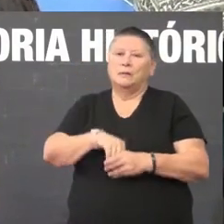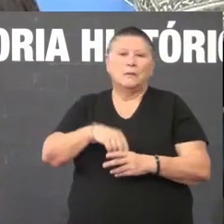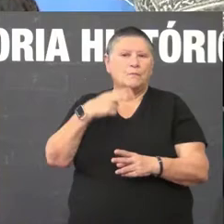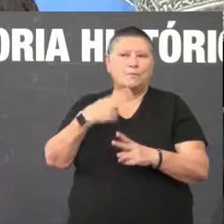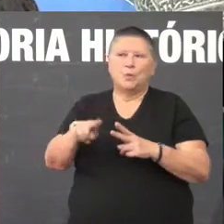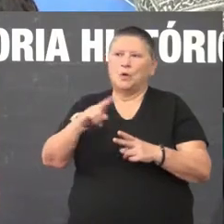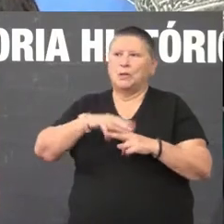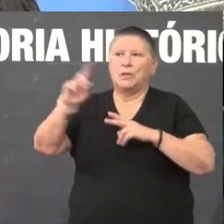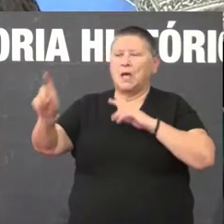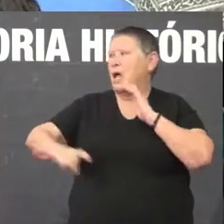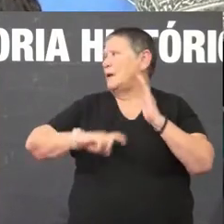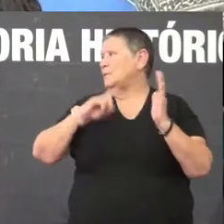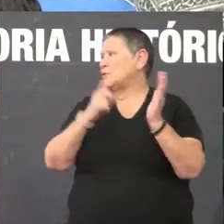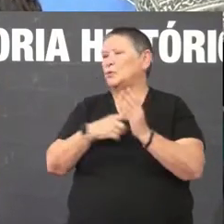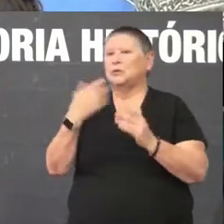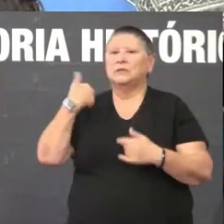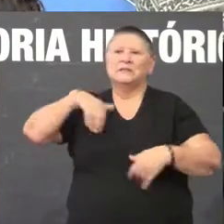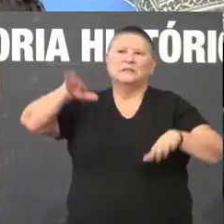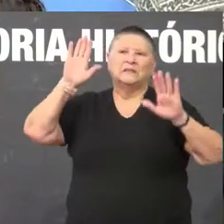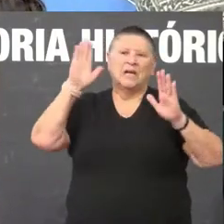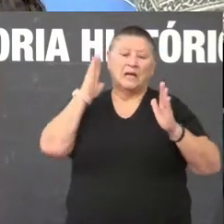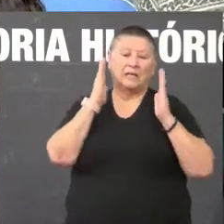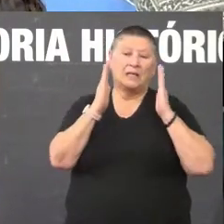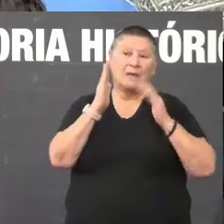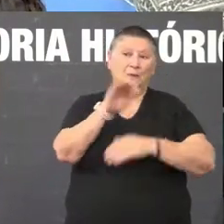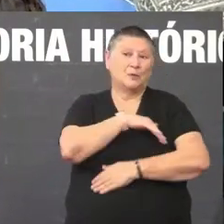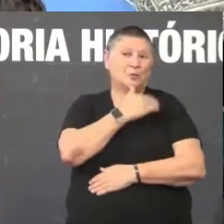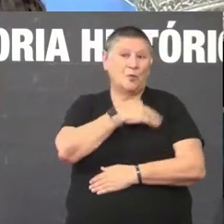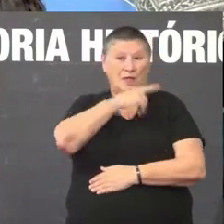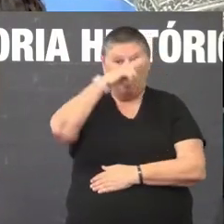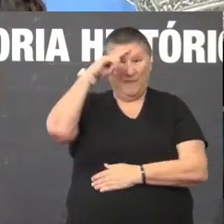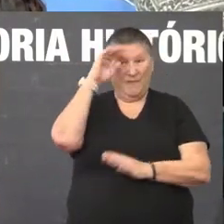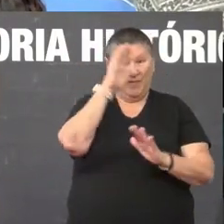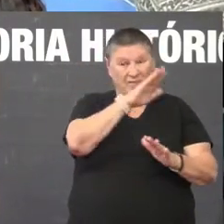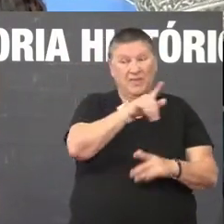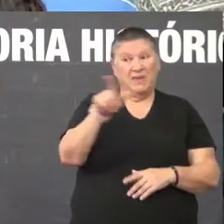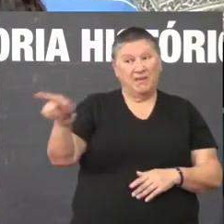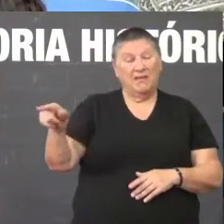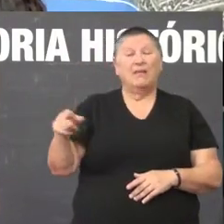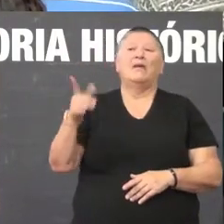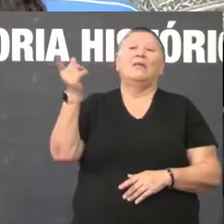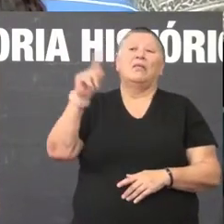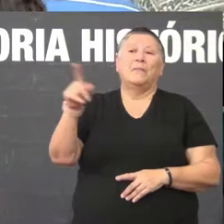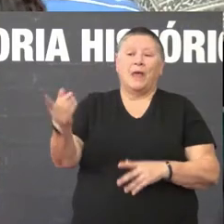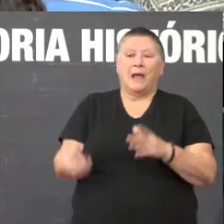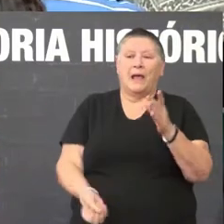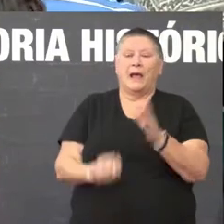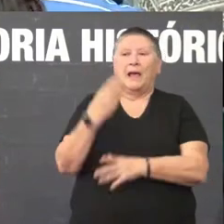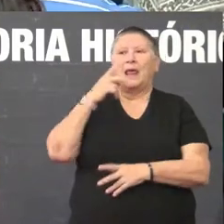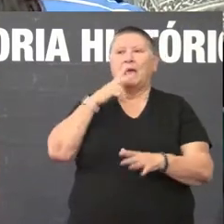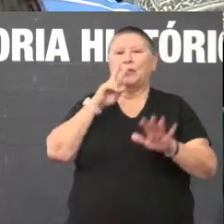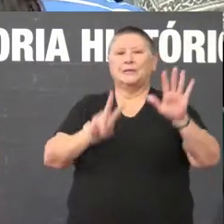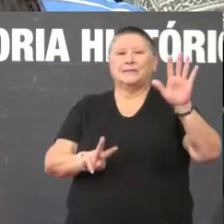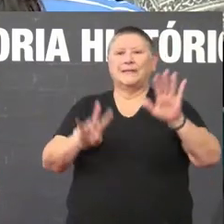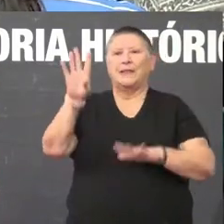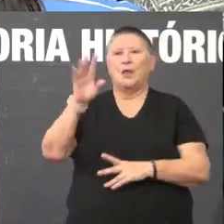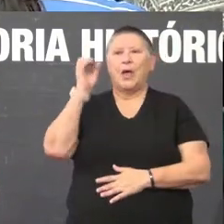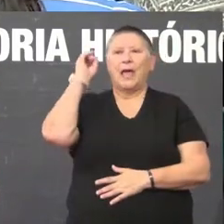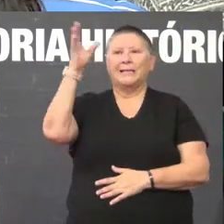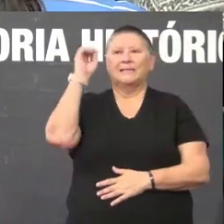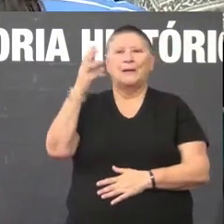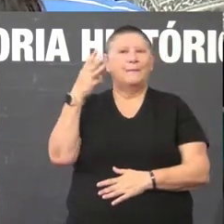etapa como estudante en Madrid. Foi, entre outras cousas, responsable da creación no ano 75 da Asamblea Nacional Popular